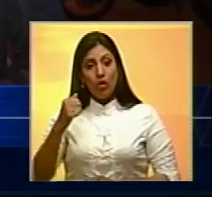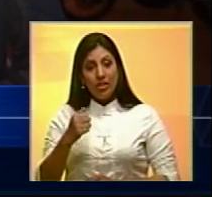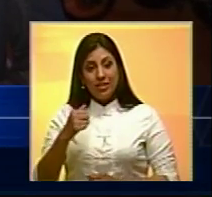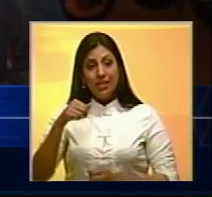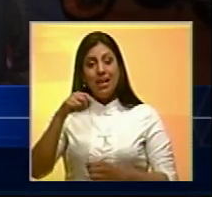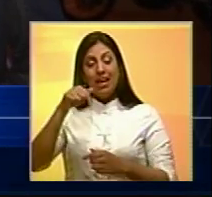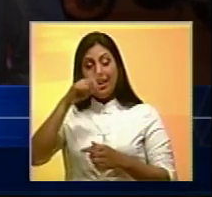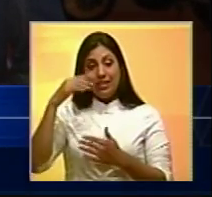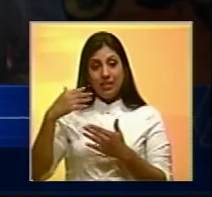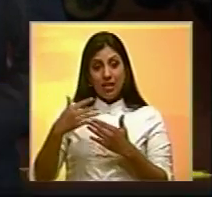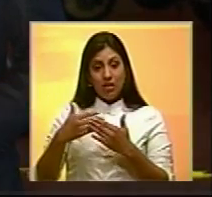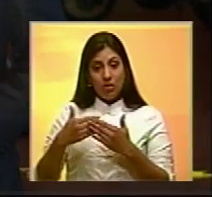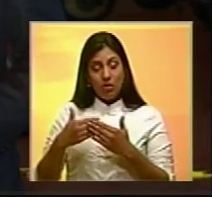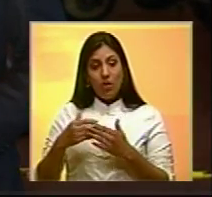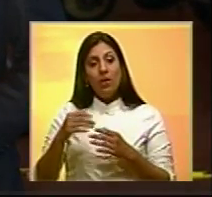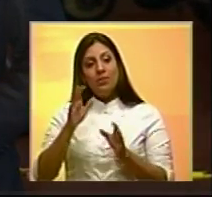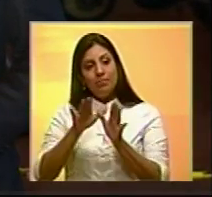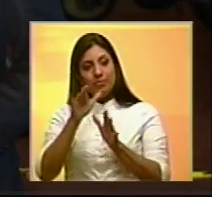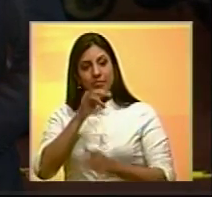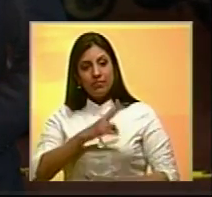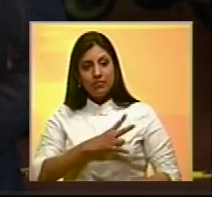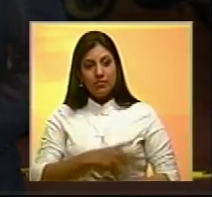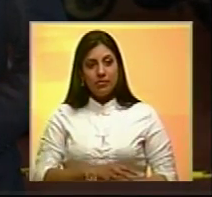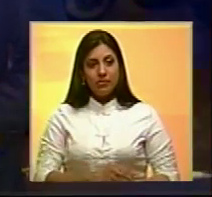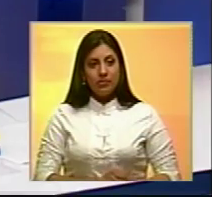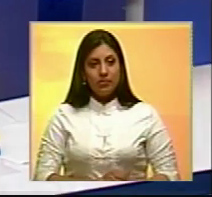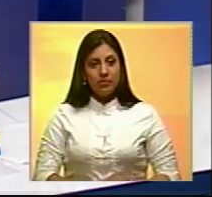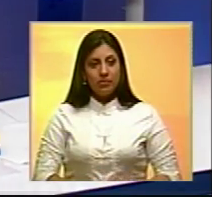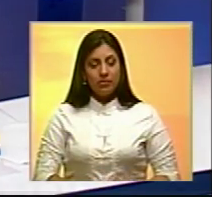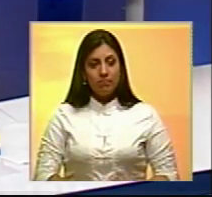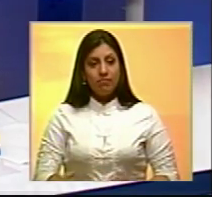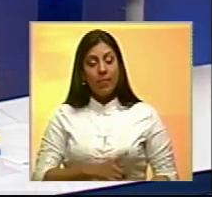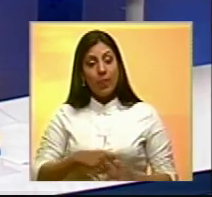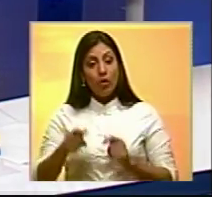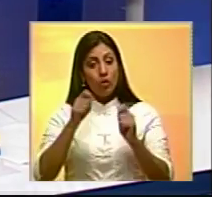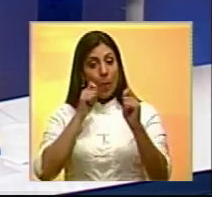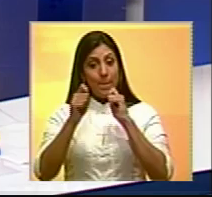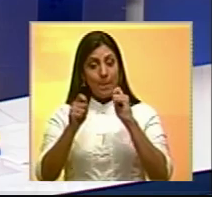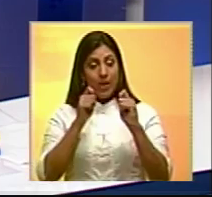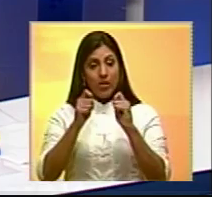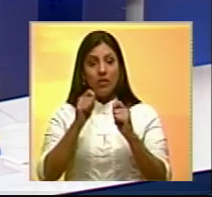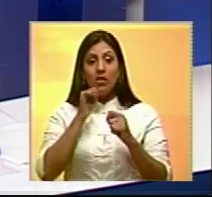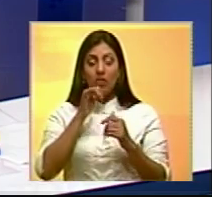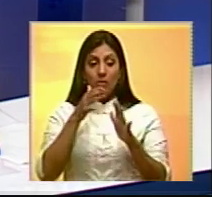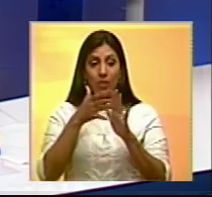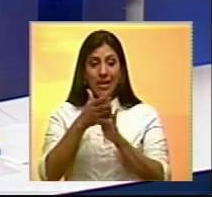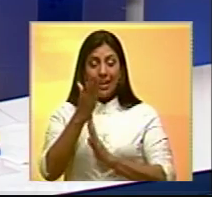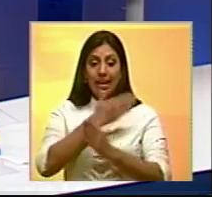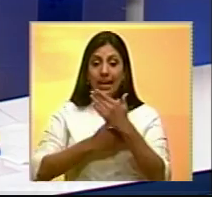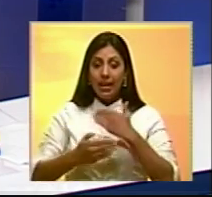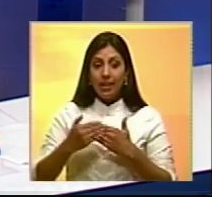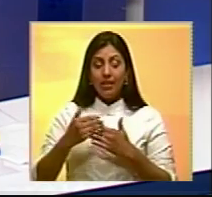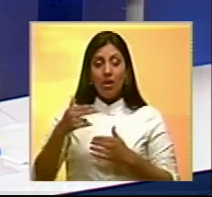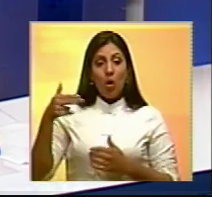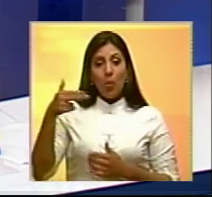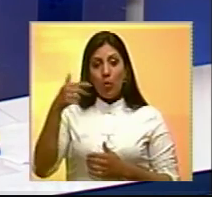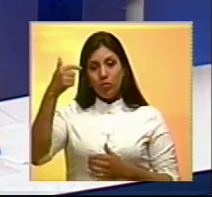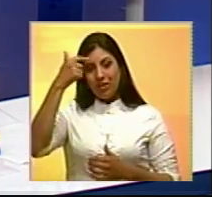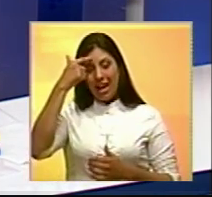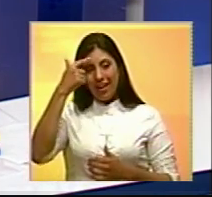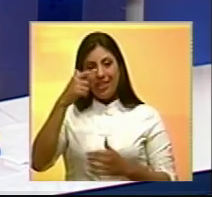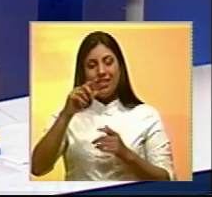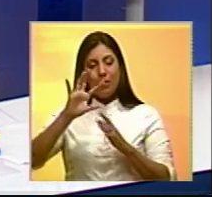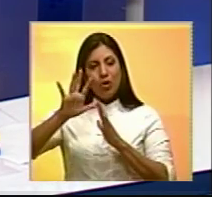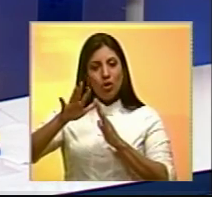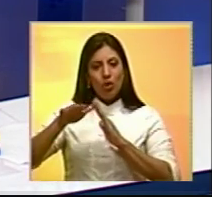enfrentamientos este año. Ángel López, Noticiero Venevisión. La periodista Moranela Ramírez resultó herida de un balazo en la cabeza al